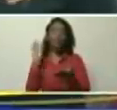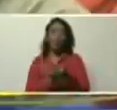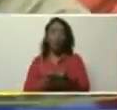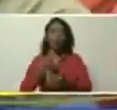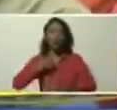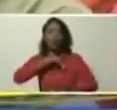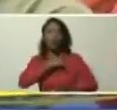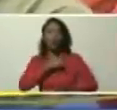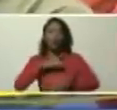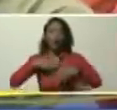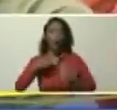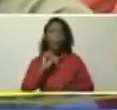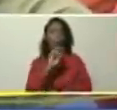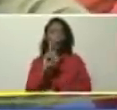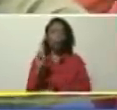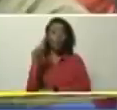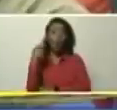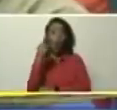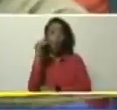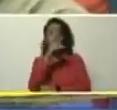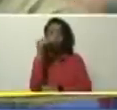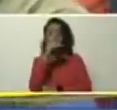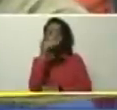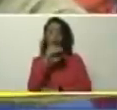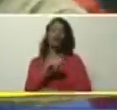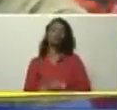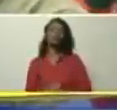nosotros el 21 de octubre,